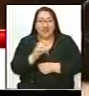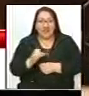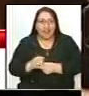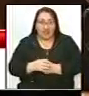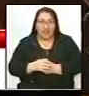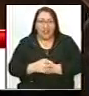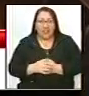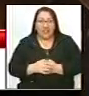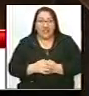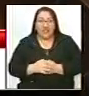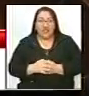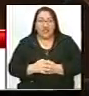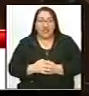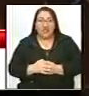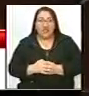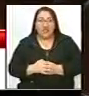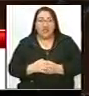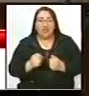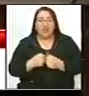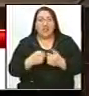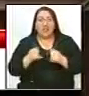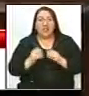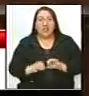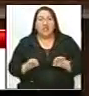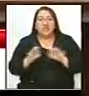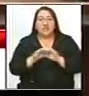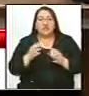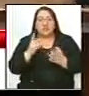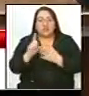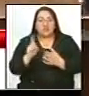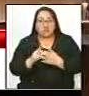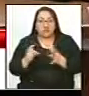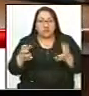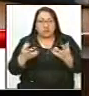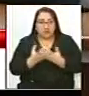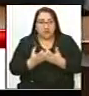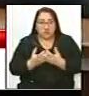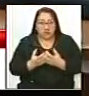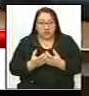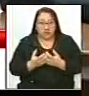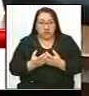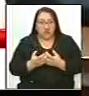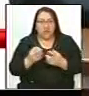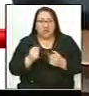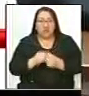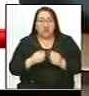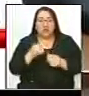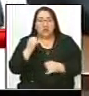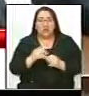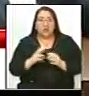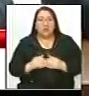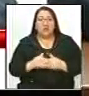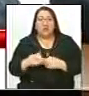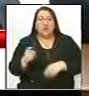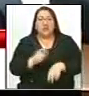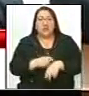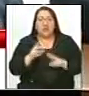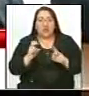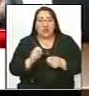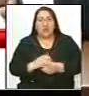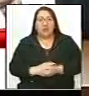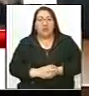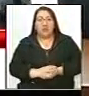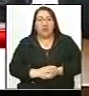CACLIC-Luya-Lamu, con información más concreta, datos más exactos, posiciones de las partes involucradas, ahora con la finalidad de no alargar más el tema y buscar una